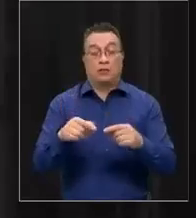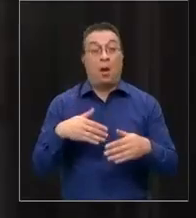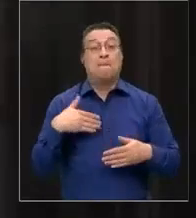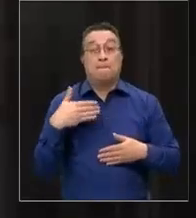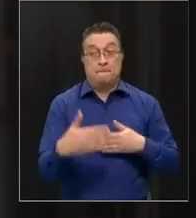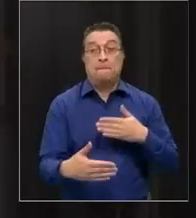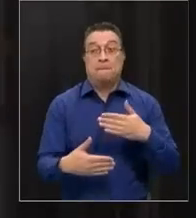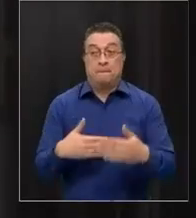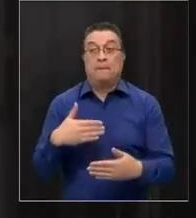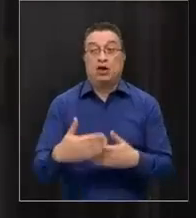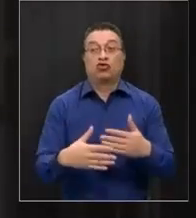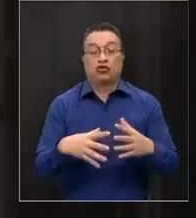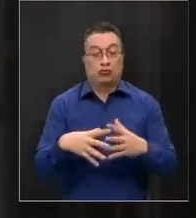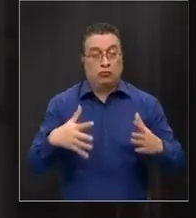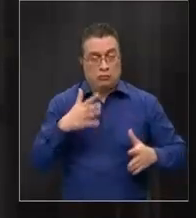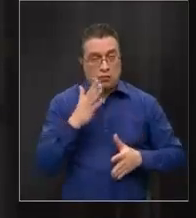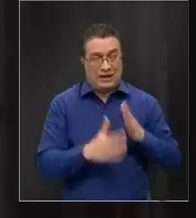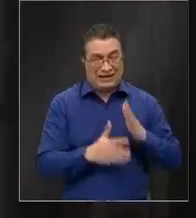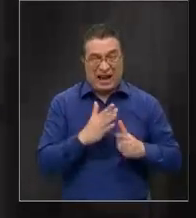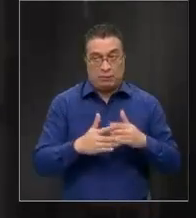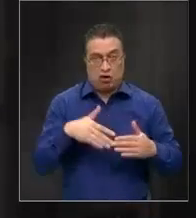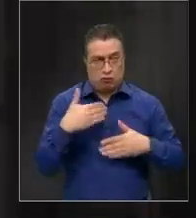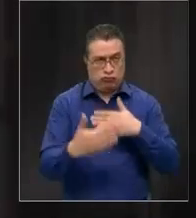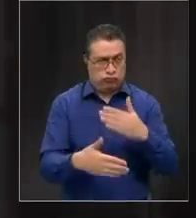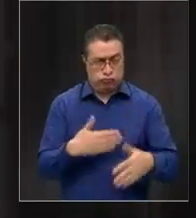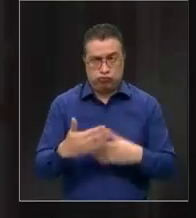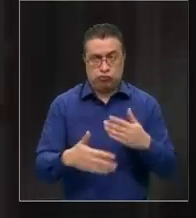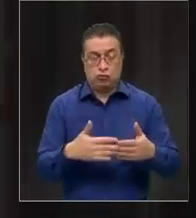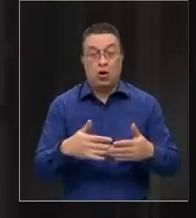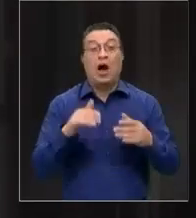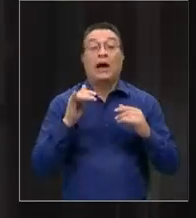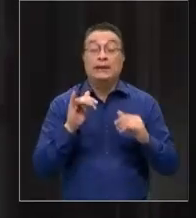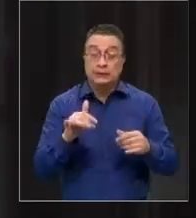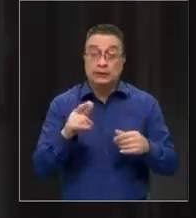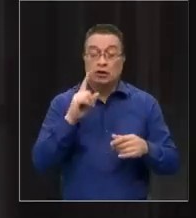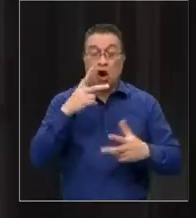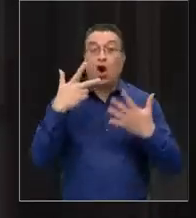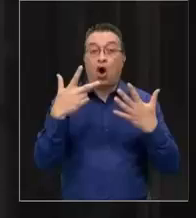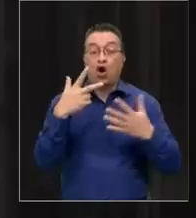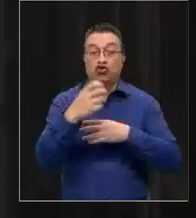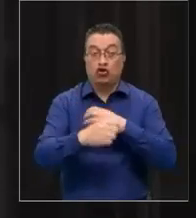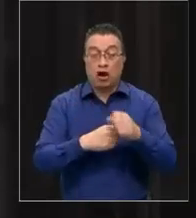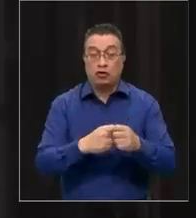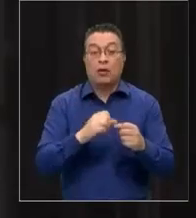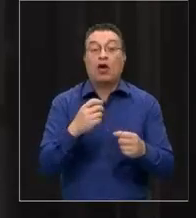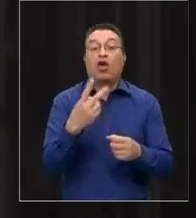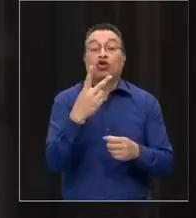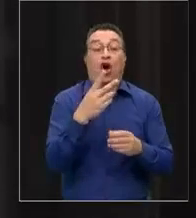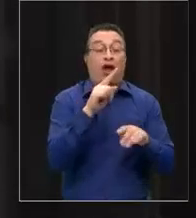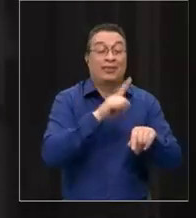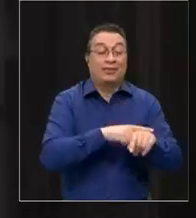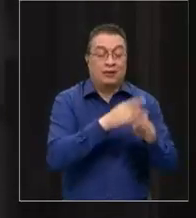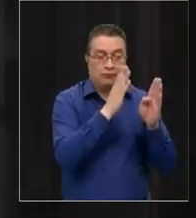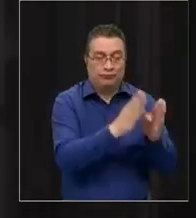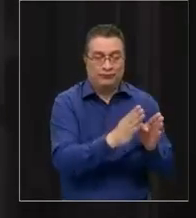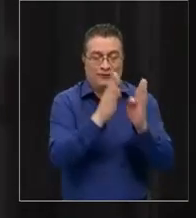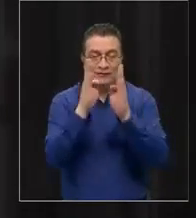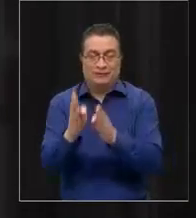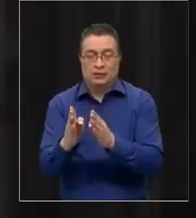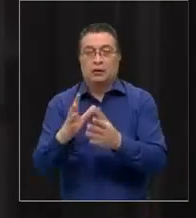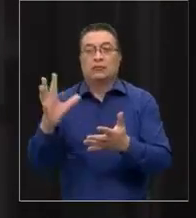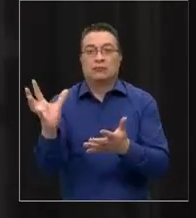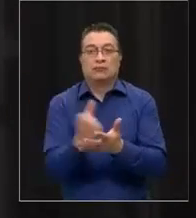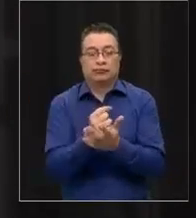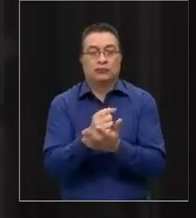bien expedito, bien rápido, a pesar de que sean 8 años, son solo 2 periodos en los que